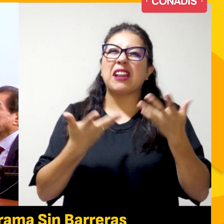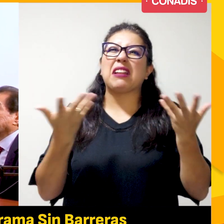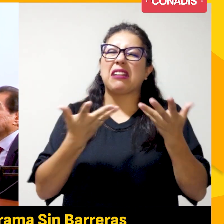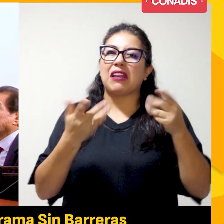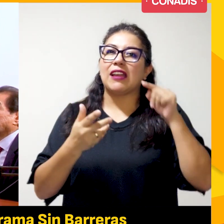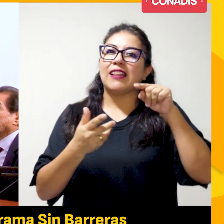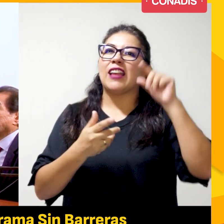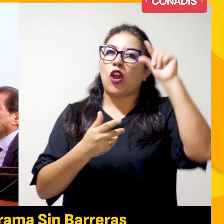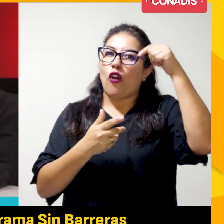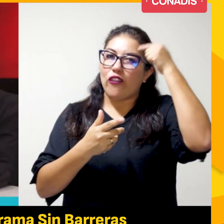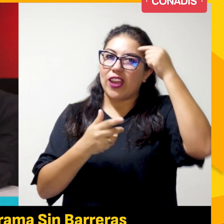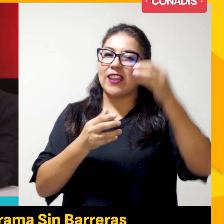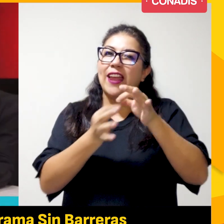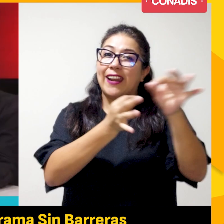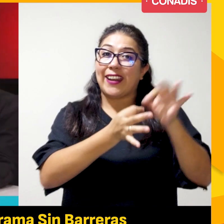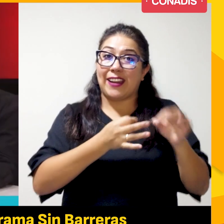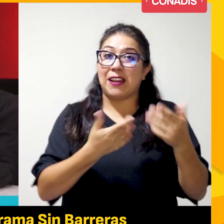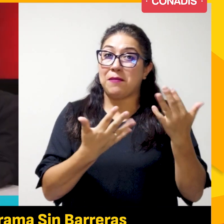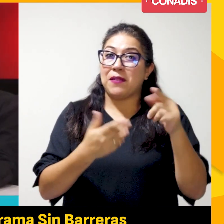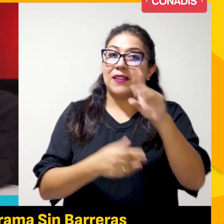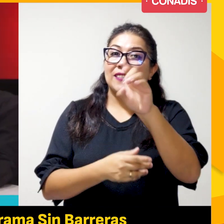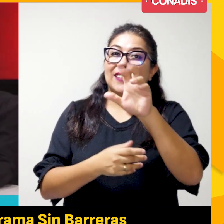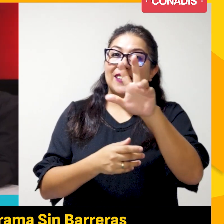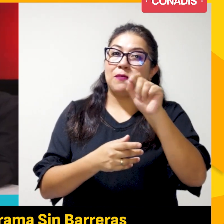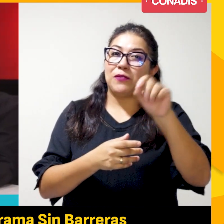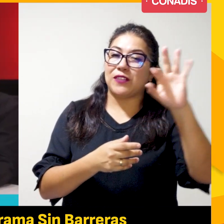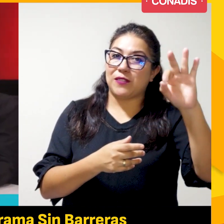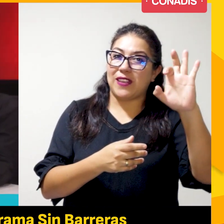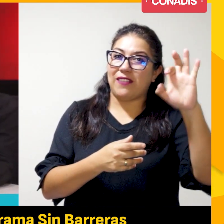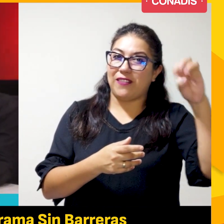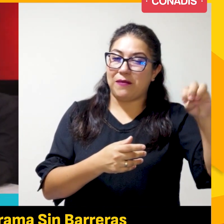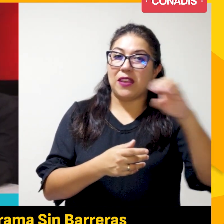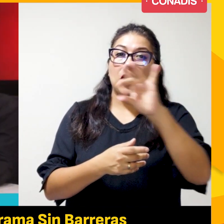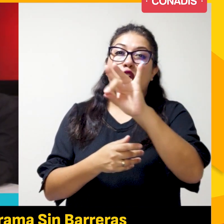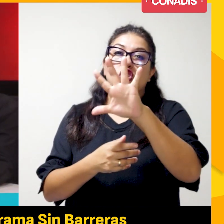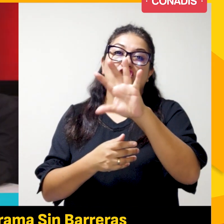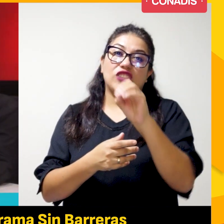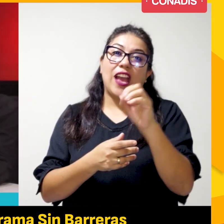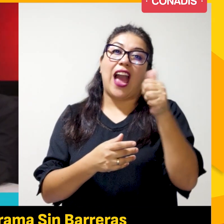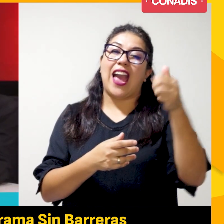regionales. Te esperamos en el 103.9 FM y